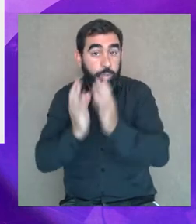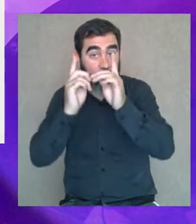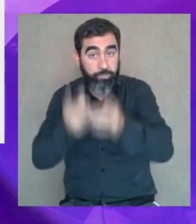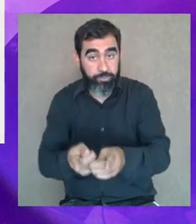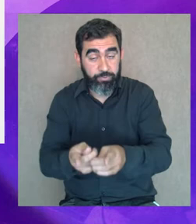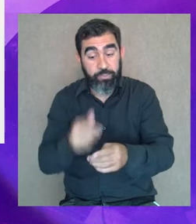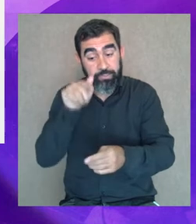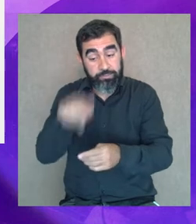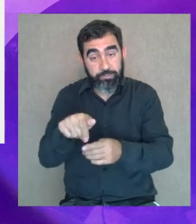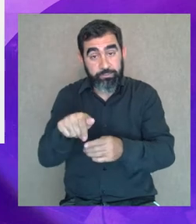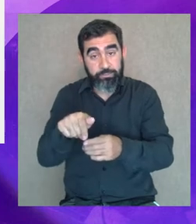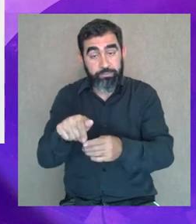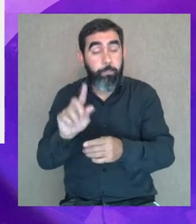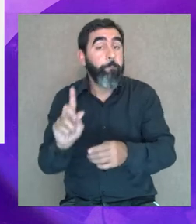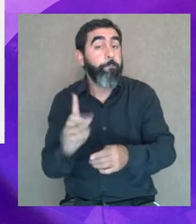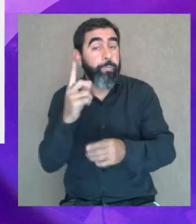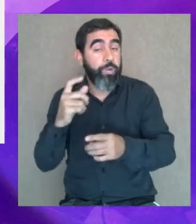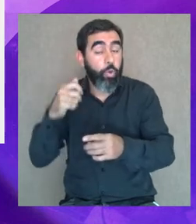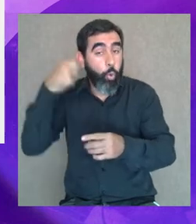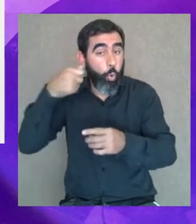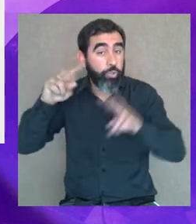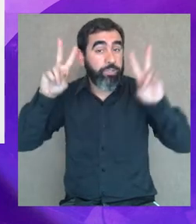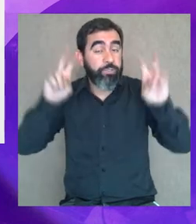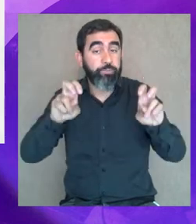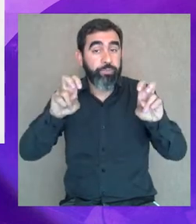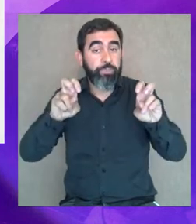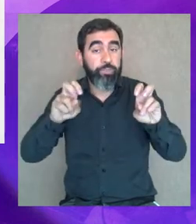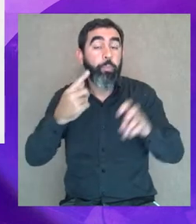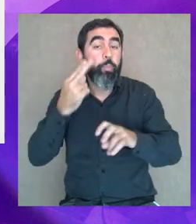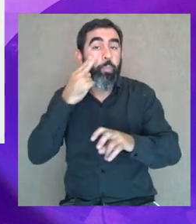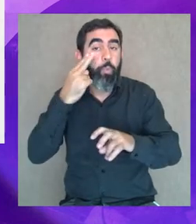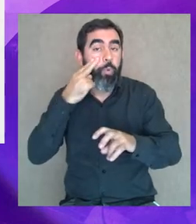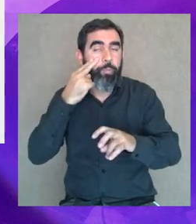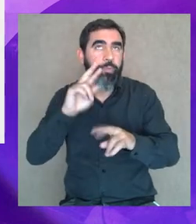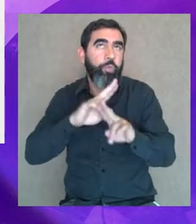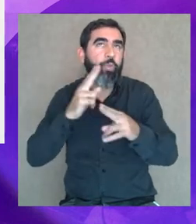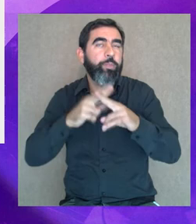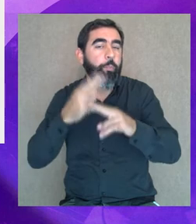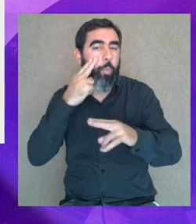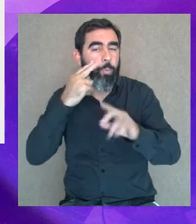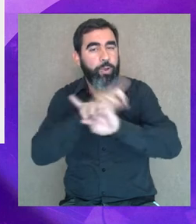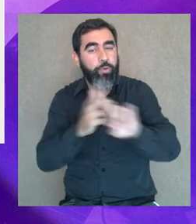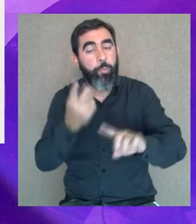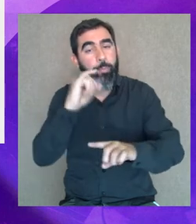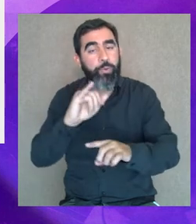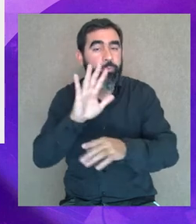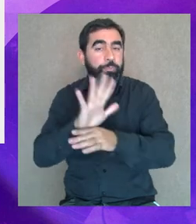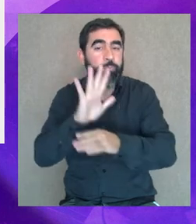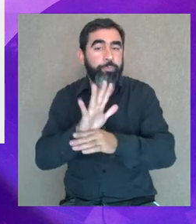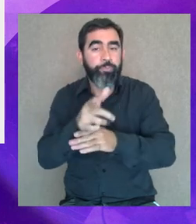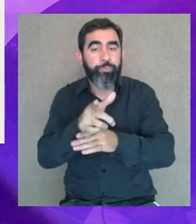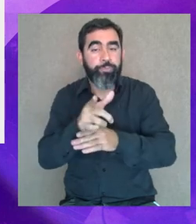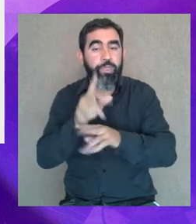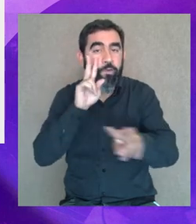y este es un primer corte sobre sobre una problemática nos es llamado problemática pero no con